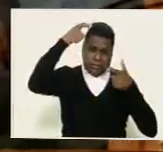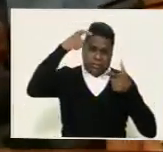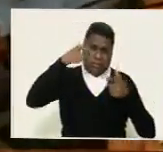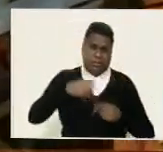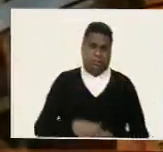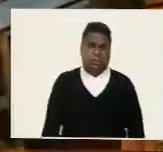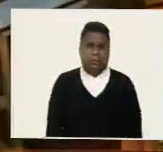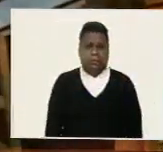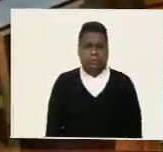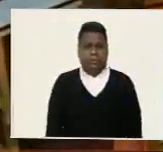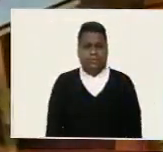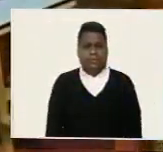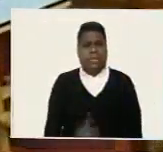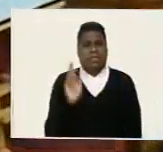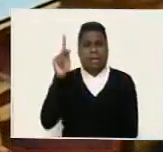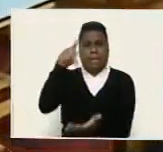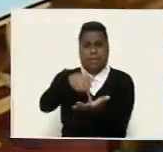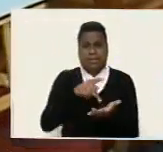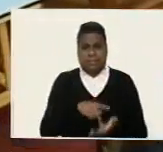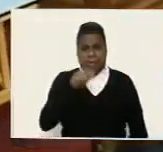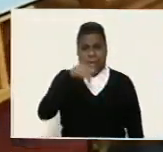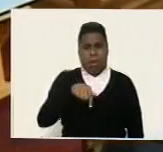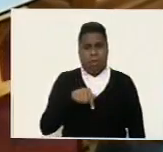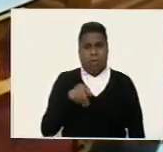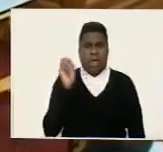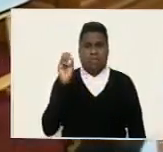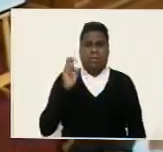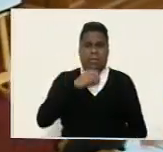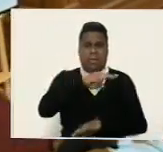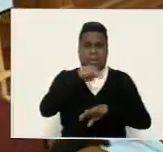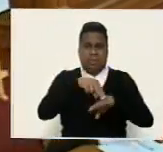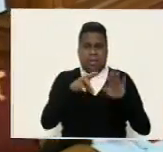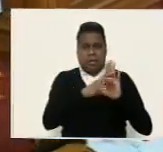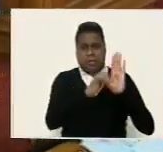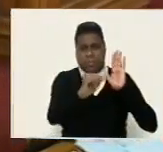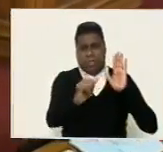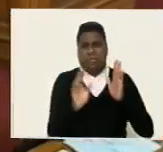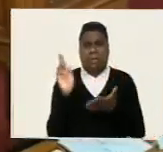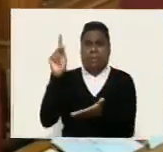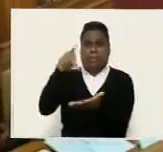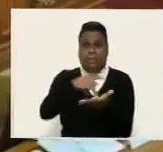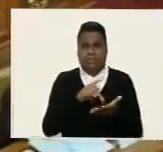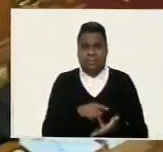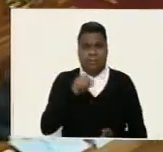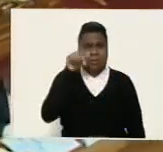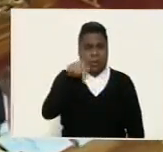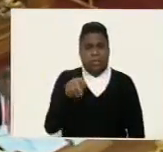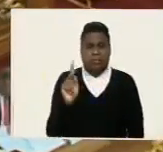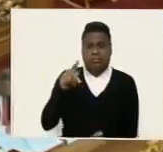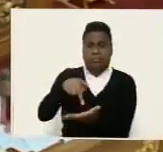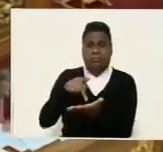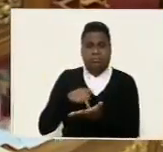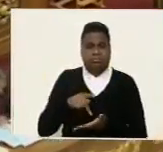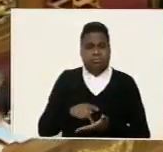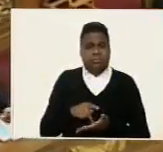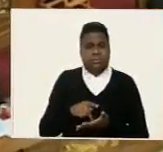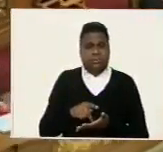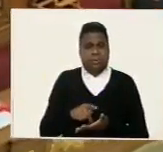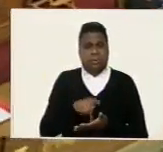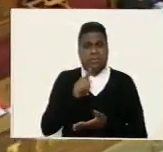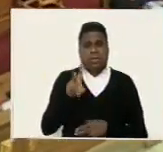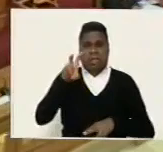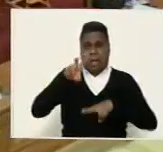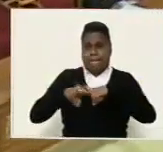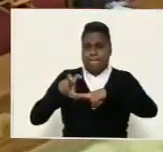Él está presente en esta Asamblea Nacional Constituyente, él está presente en cada sitio de Venezuela, él tiene que